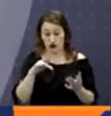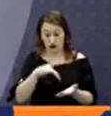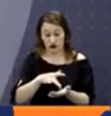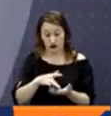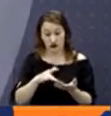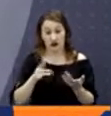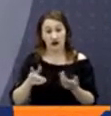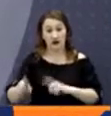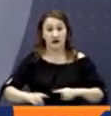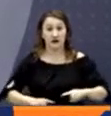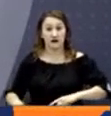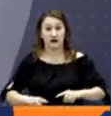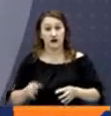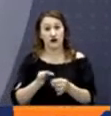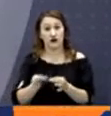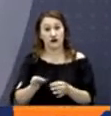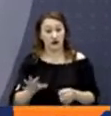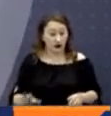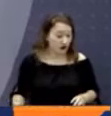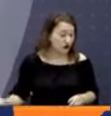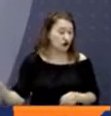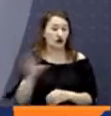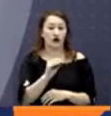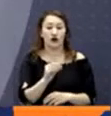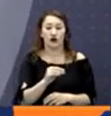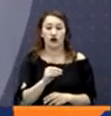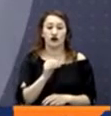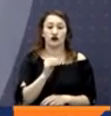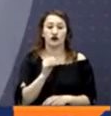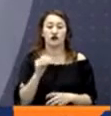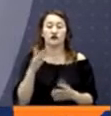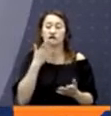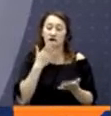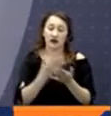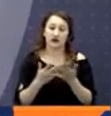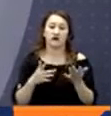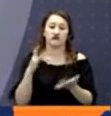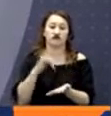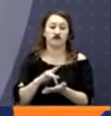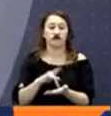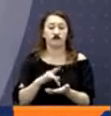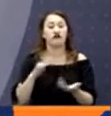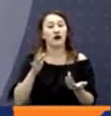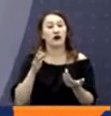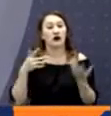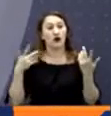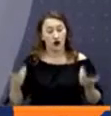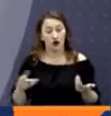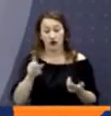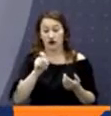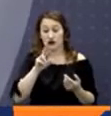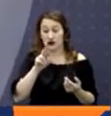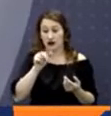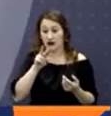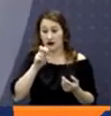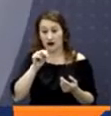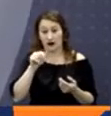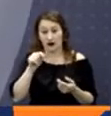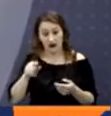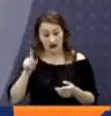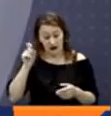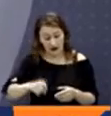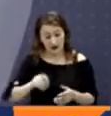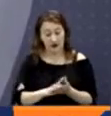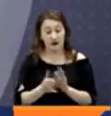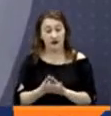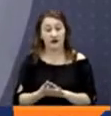municipal, todos los actores sociales, gracias por estar acá diciendo: Saravena merece y quiere la paz. A los